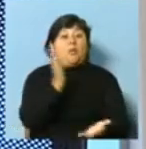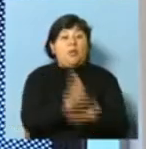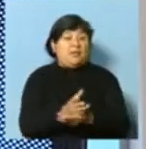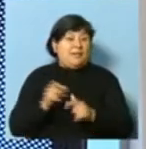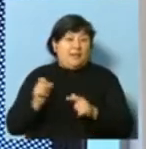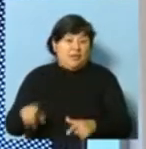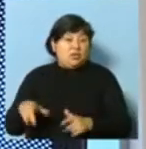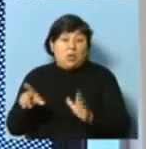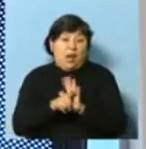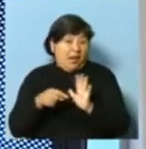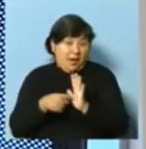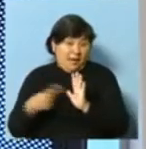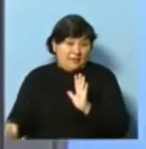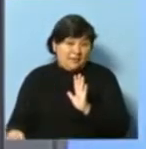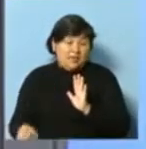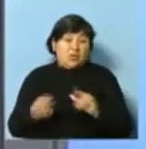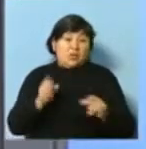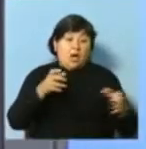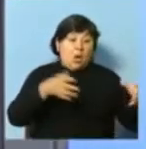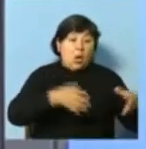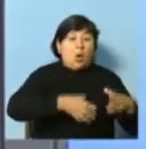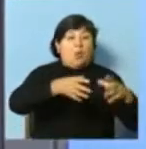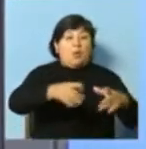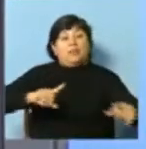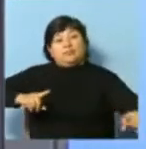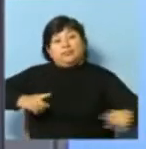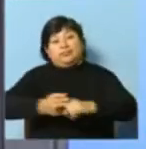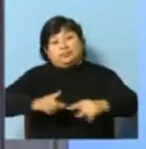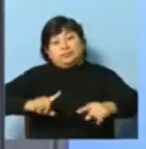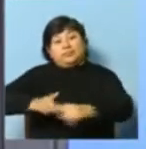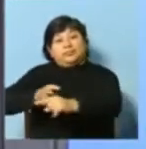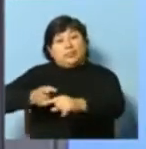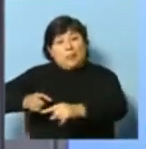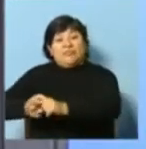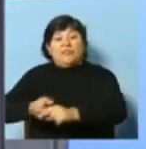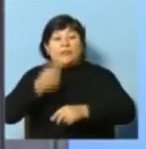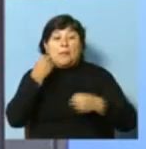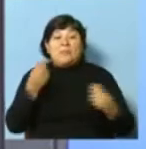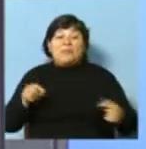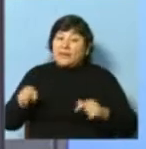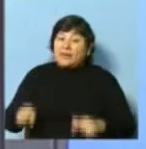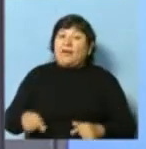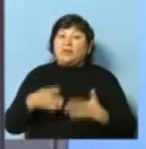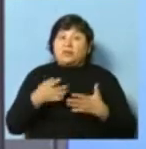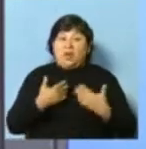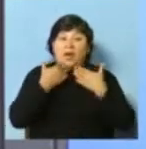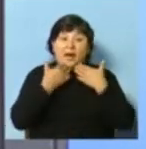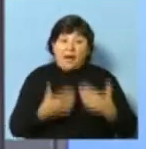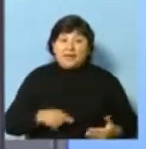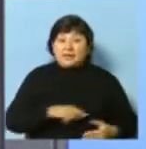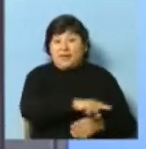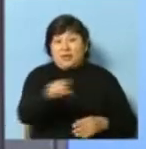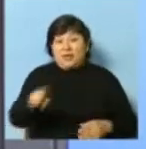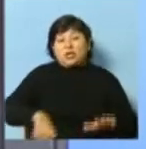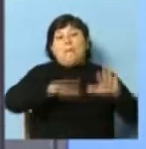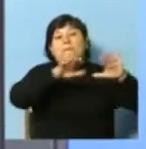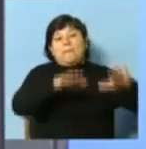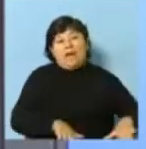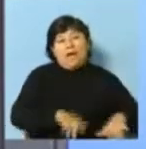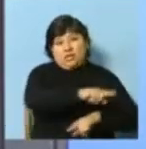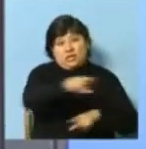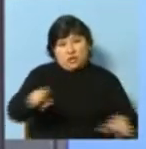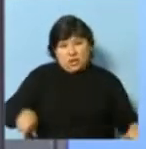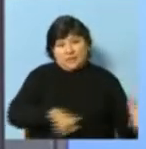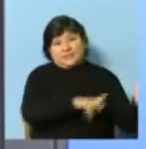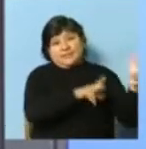la ley han ido a varios partidos por supuesto y creo que gracias a eso pararon y fueron informadas